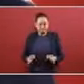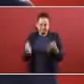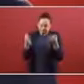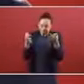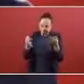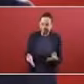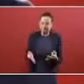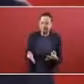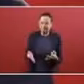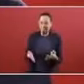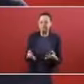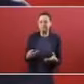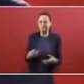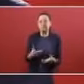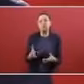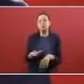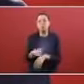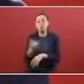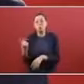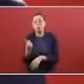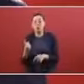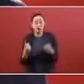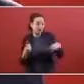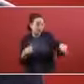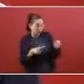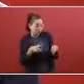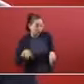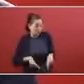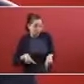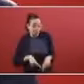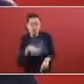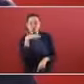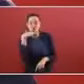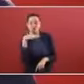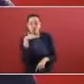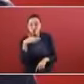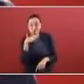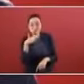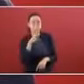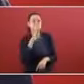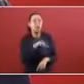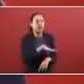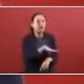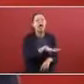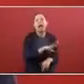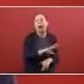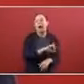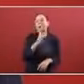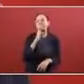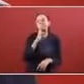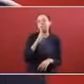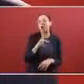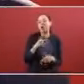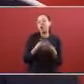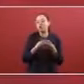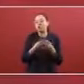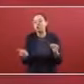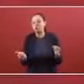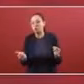porque los del gobierno eran unos corruptos. Entonces se resolvía el problema creando